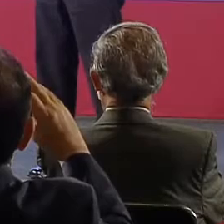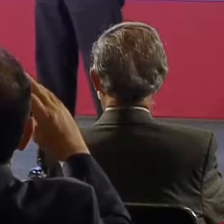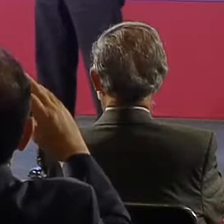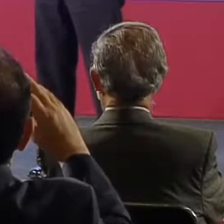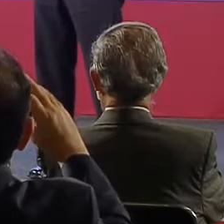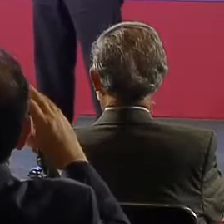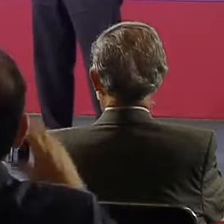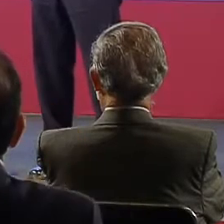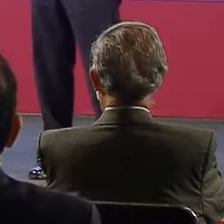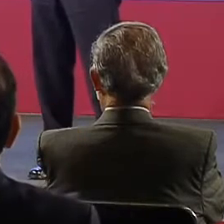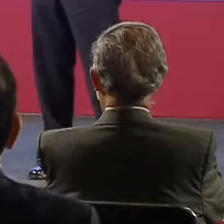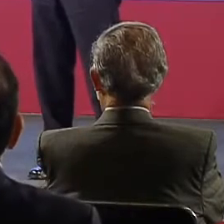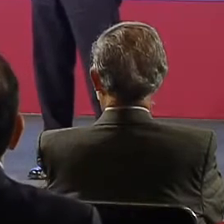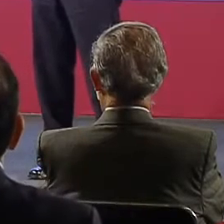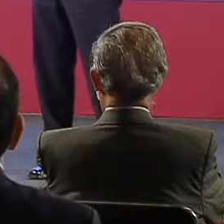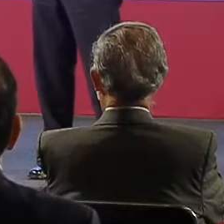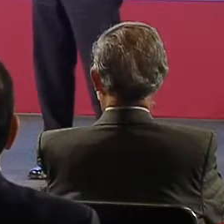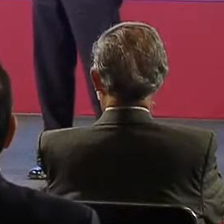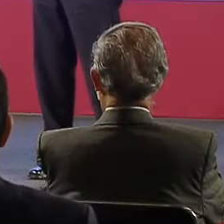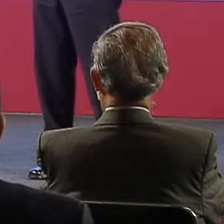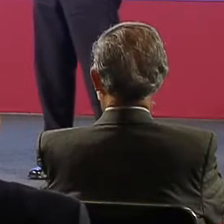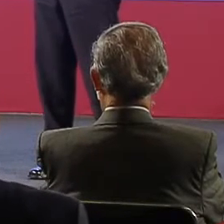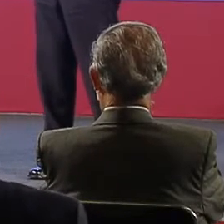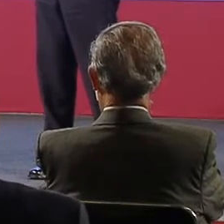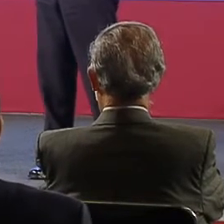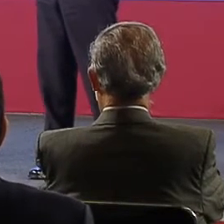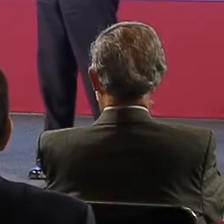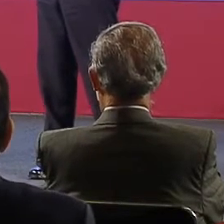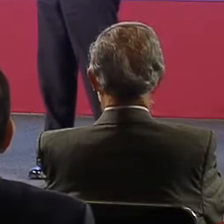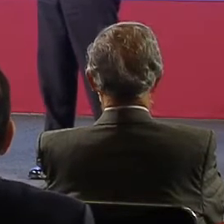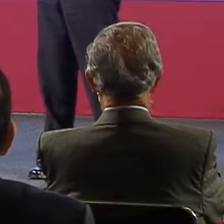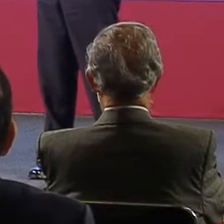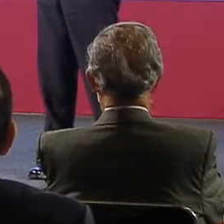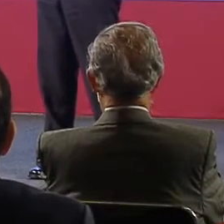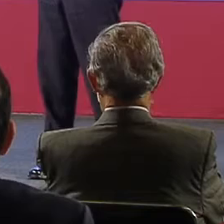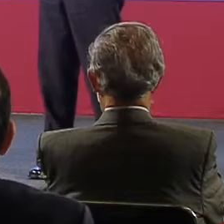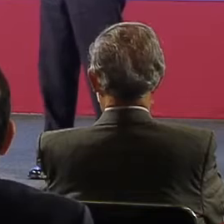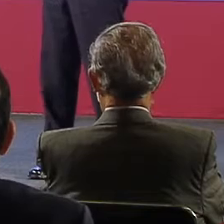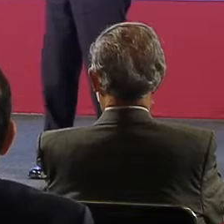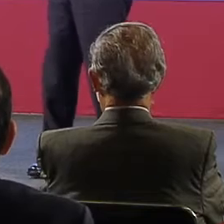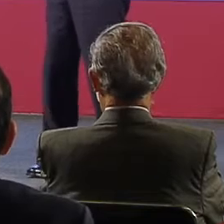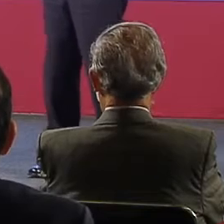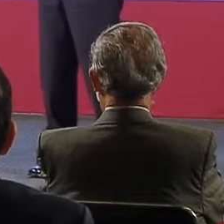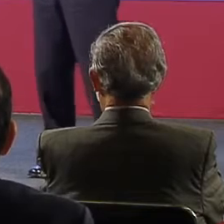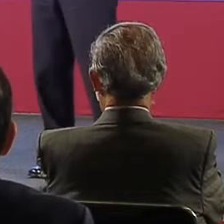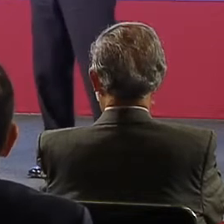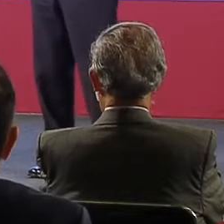La doctora Marta Patricia Ontiveros Uribe.